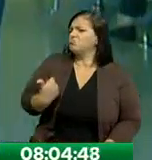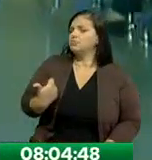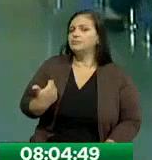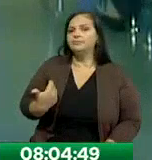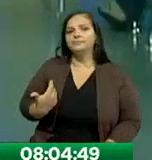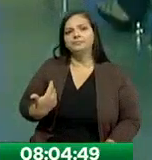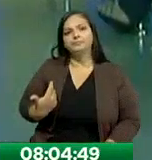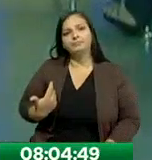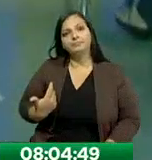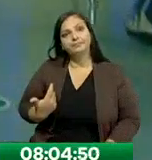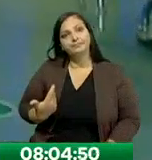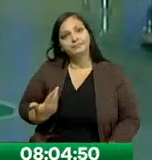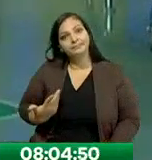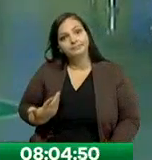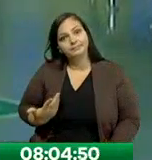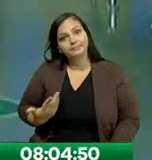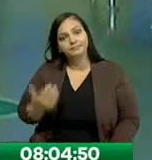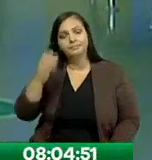para ellos, claro.